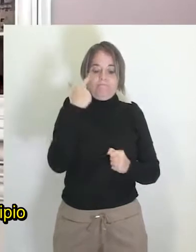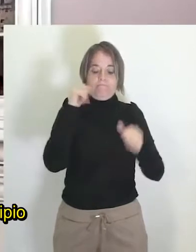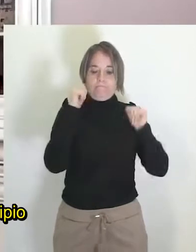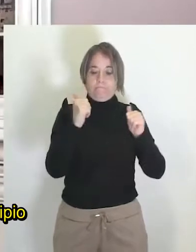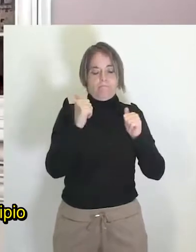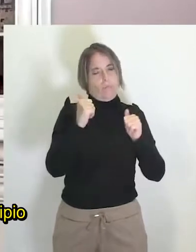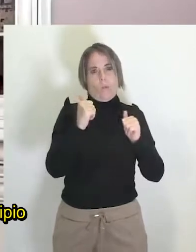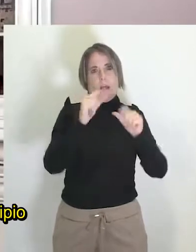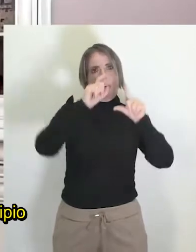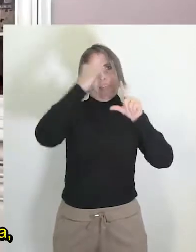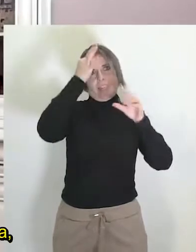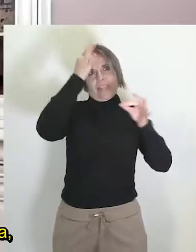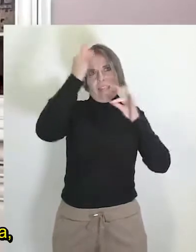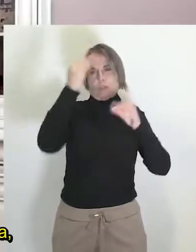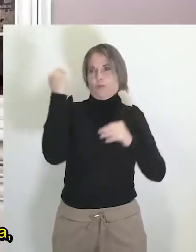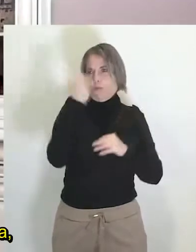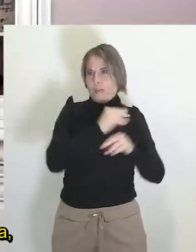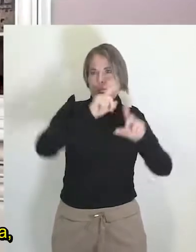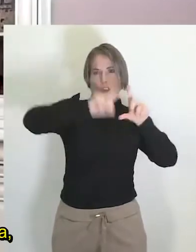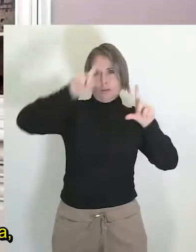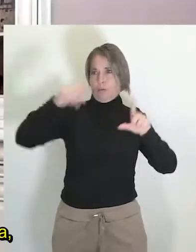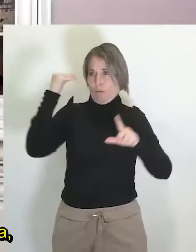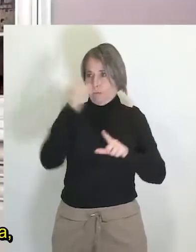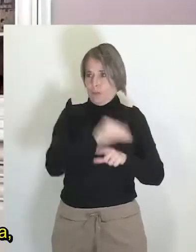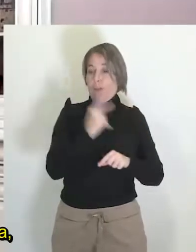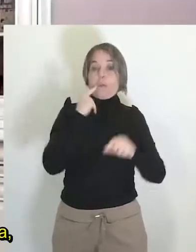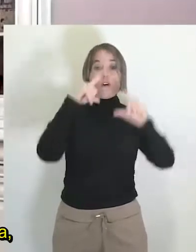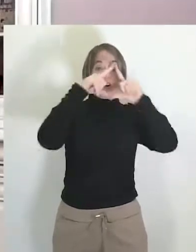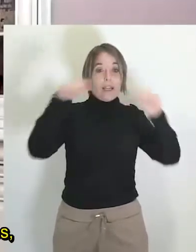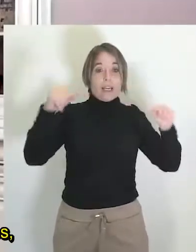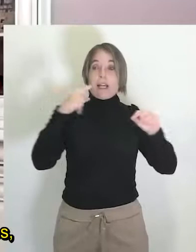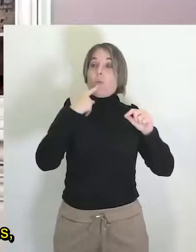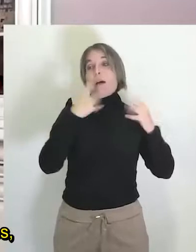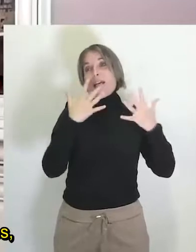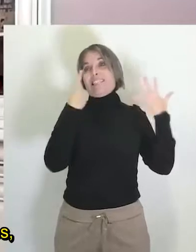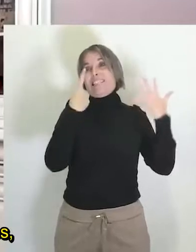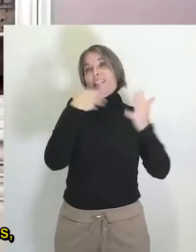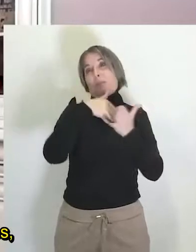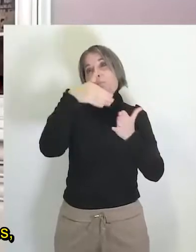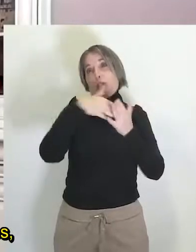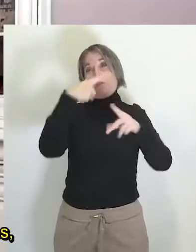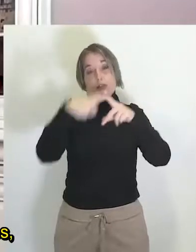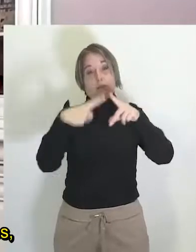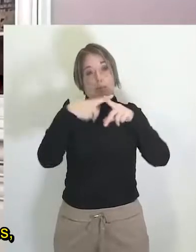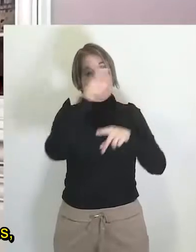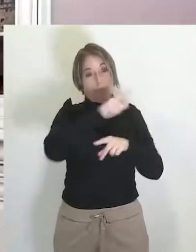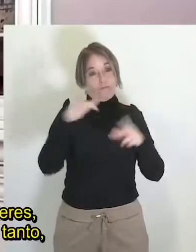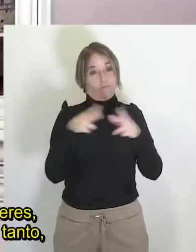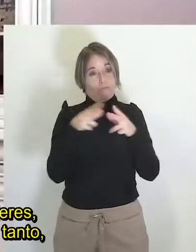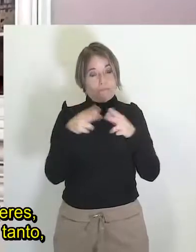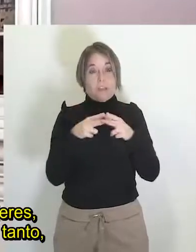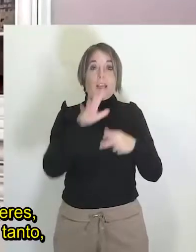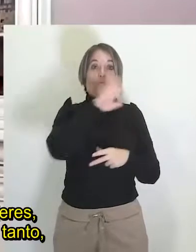al principio que los datos son fríos, las cifras son frías, pero hablamos de Nicaragua, de una población de 6 millones y medio de habitantes, donde